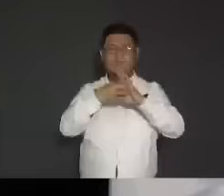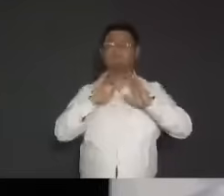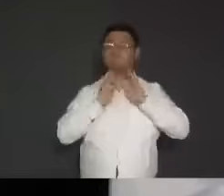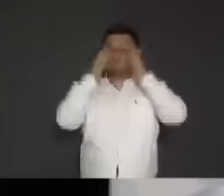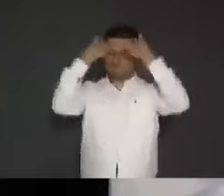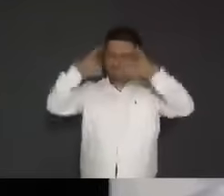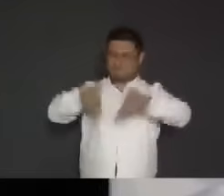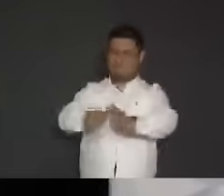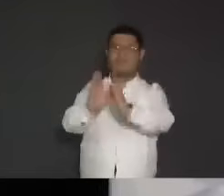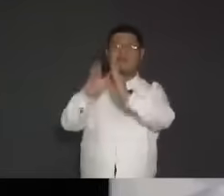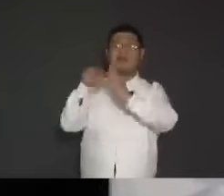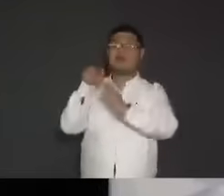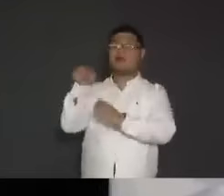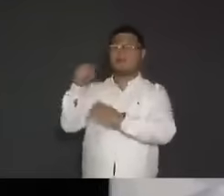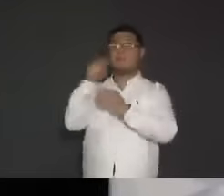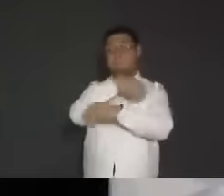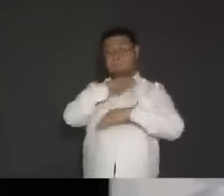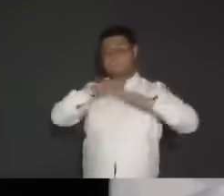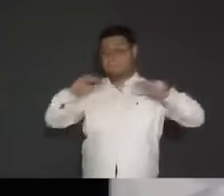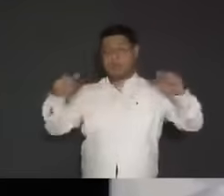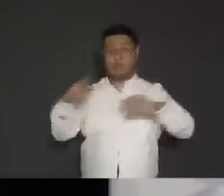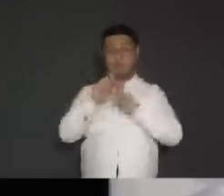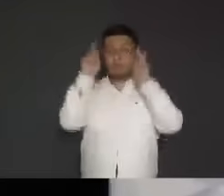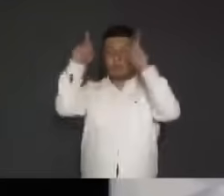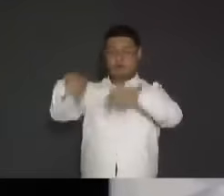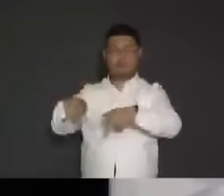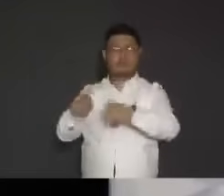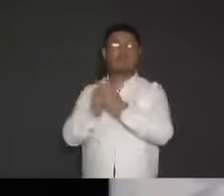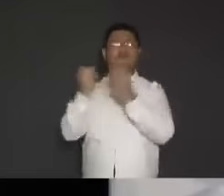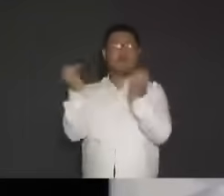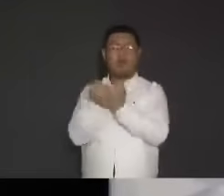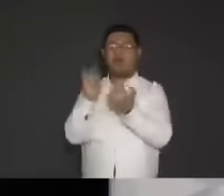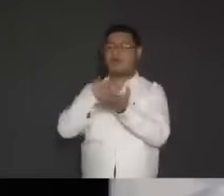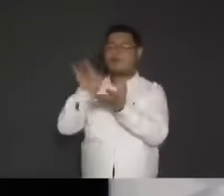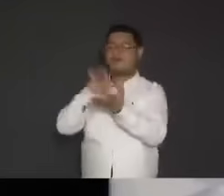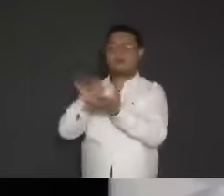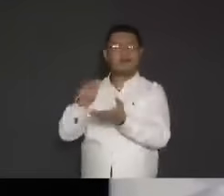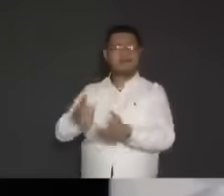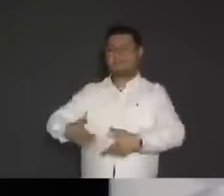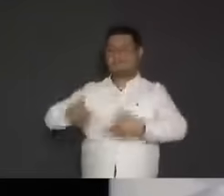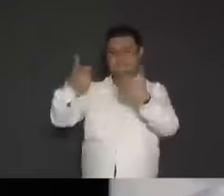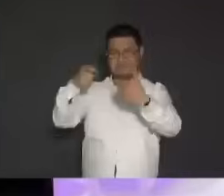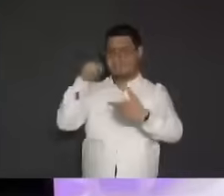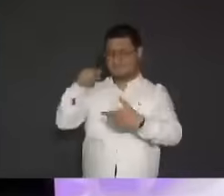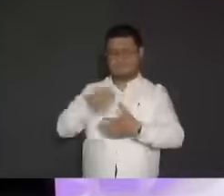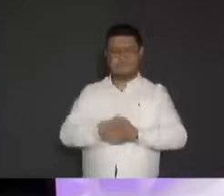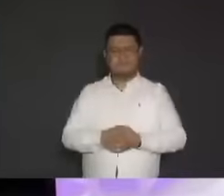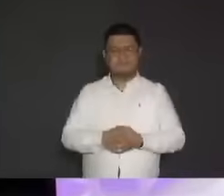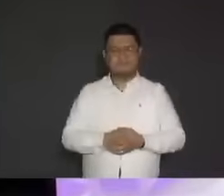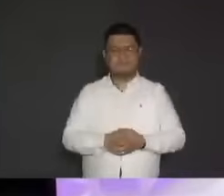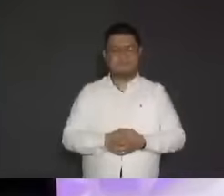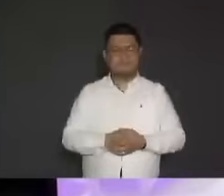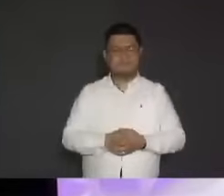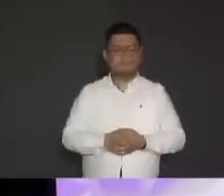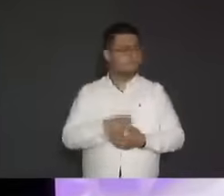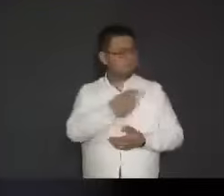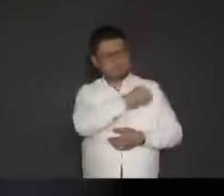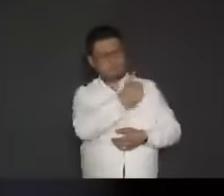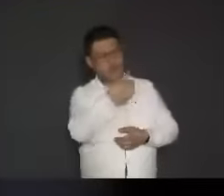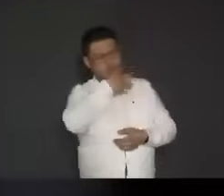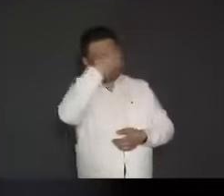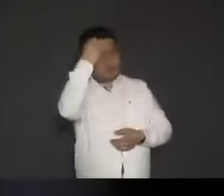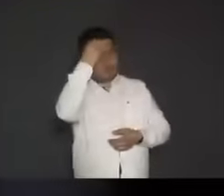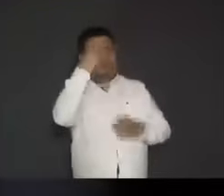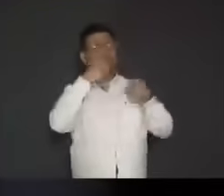carretero de la costera Progreso Chilam y vamos a apoyar la economía a través de Micromer y Macromer. ¿Qué más, candidato? ¿Alguien más?